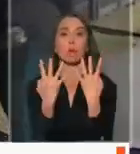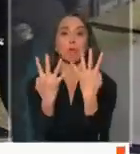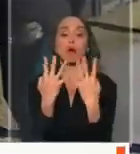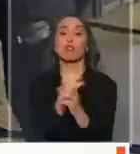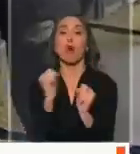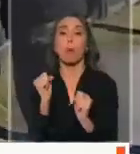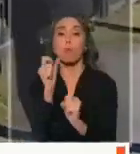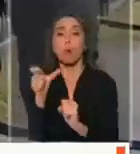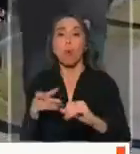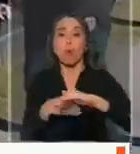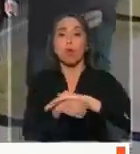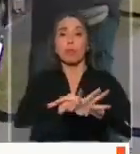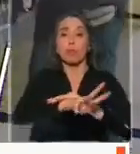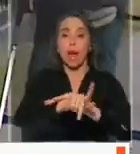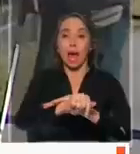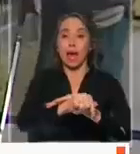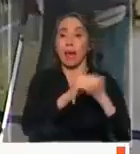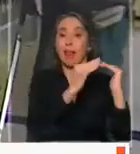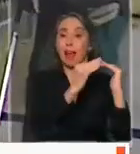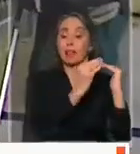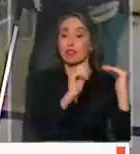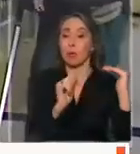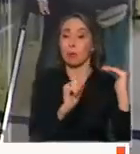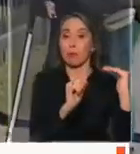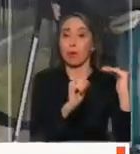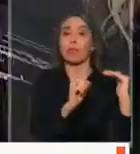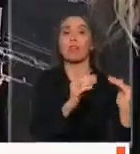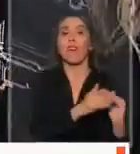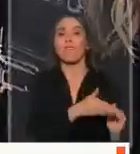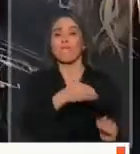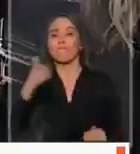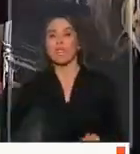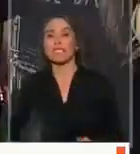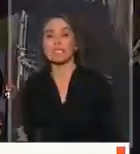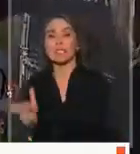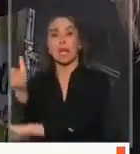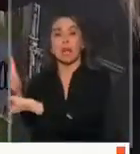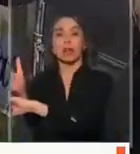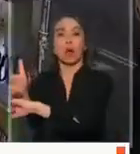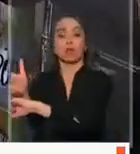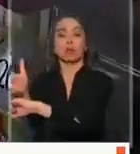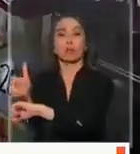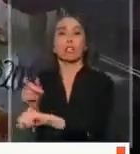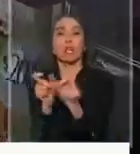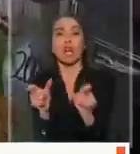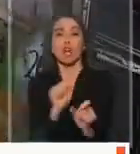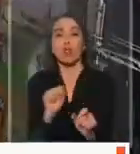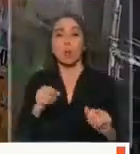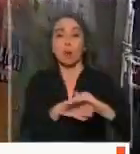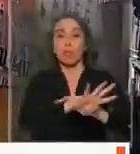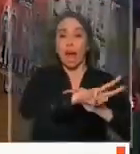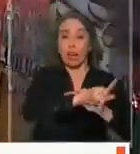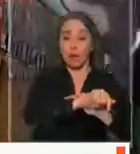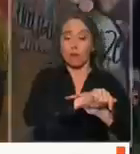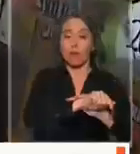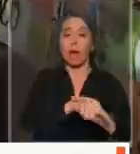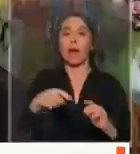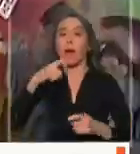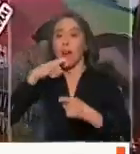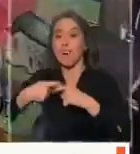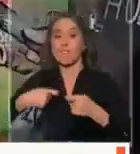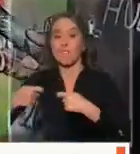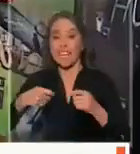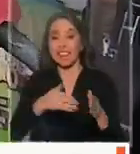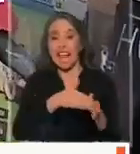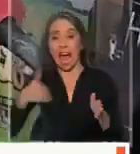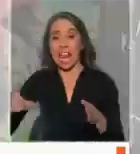ingresar al domicilio, fueron donde mi vecino. Tal como dice, al no poder entrar intentaron asaltar una ferretería